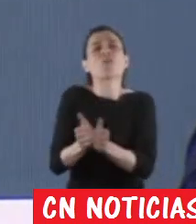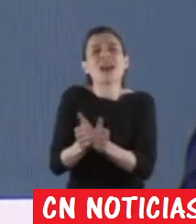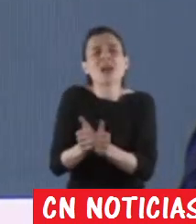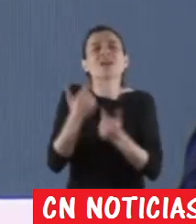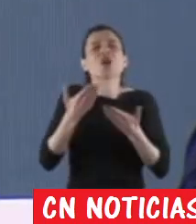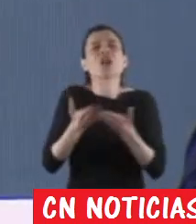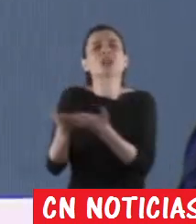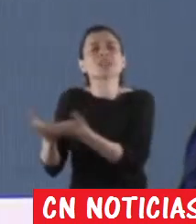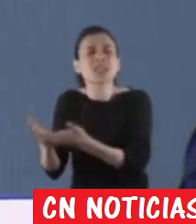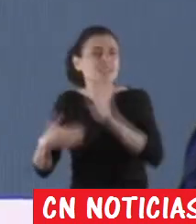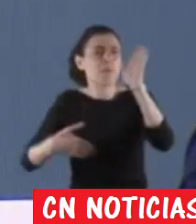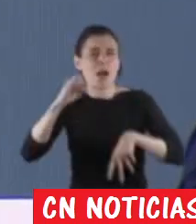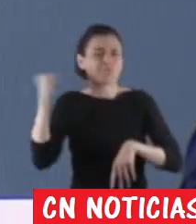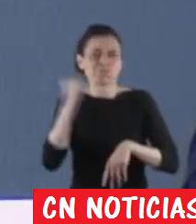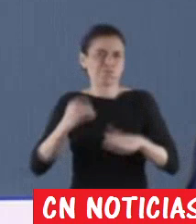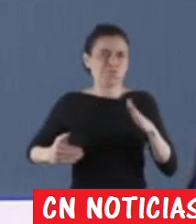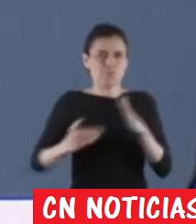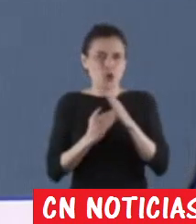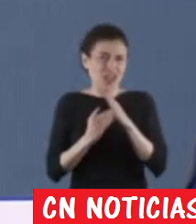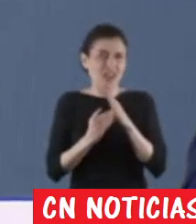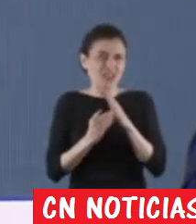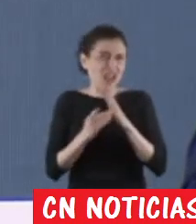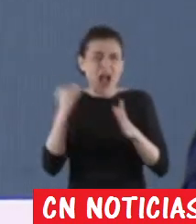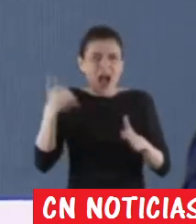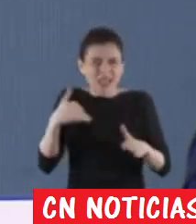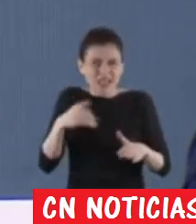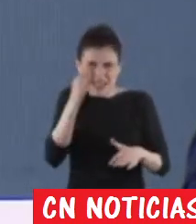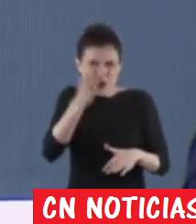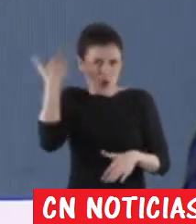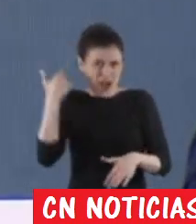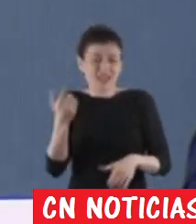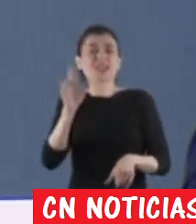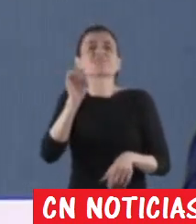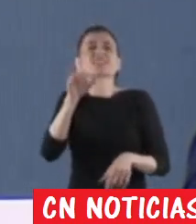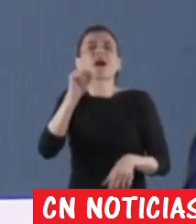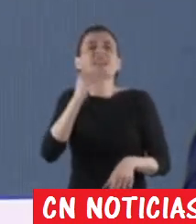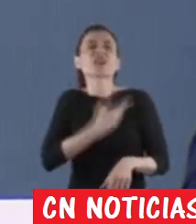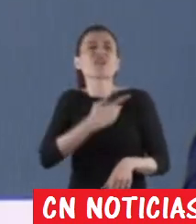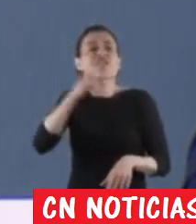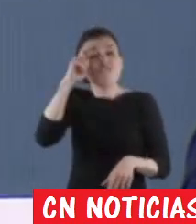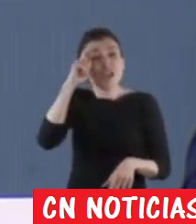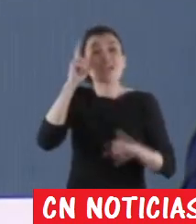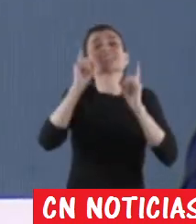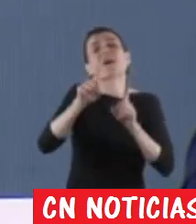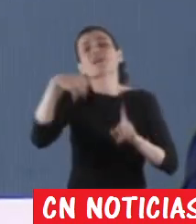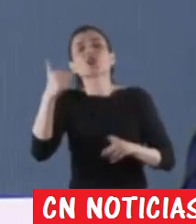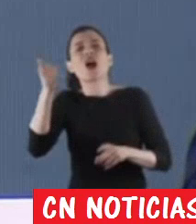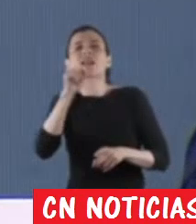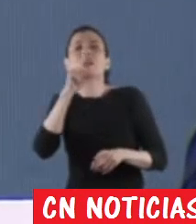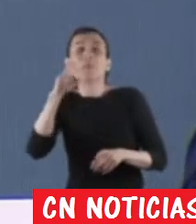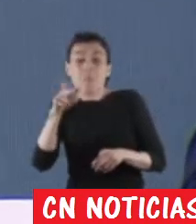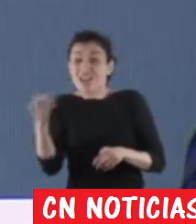y asistencia más importantes de los que haya memoria, que es el IFE, que junto con el ATP